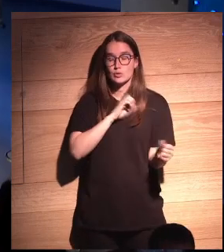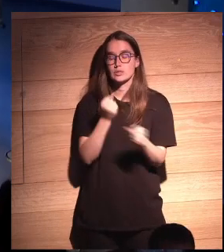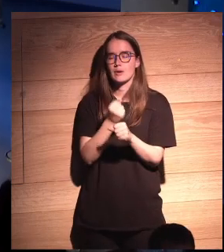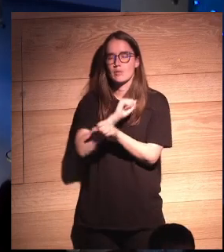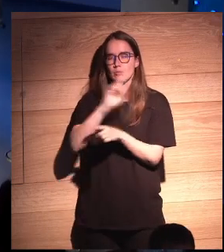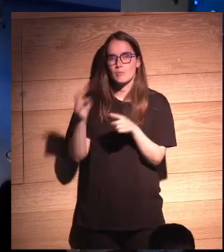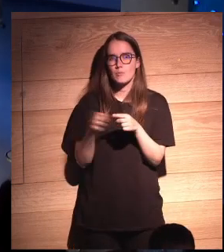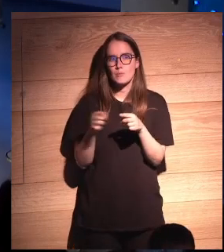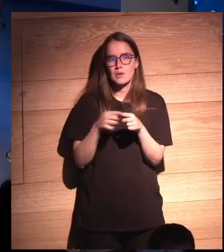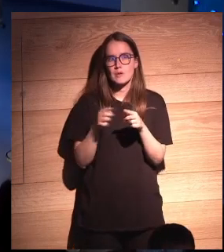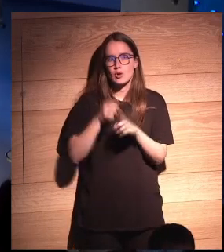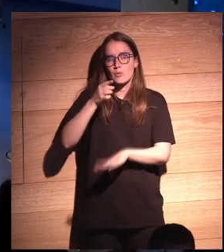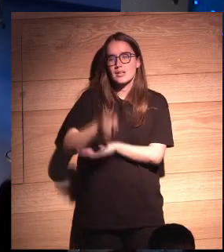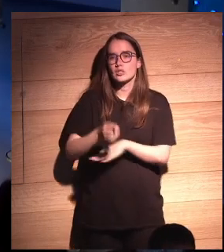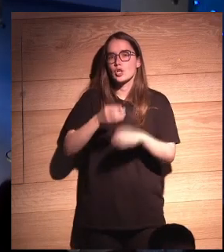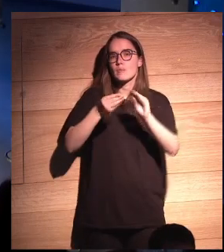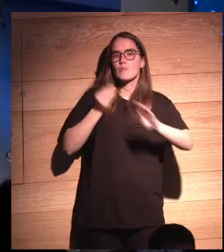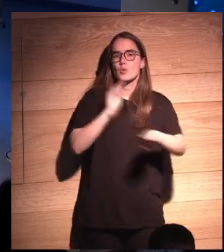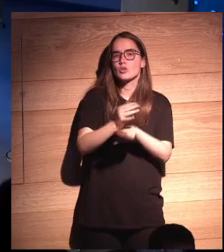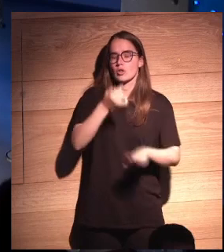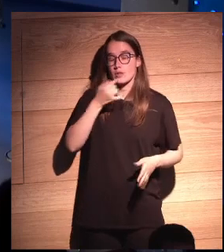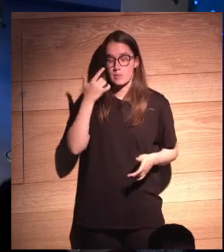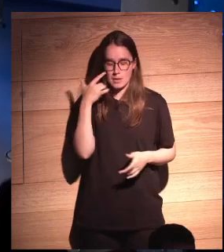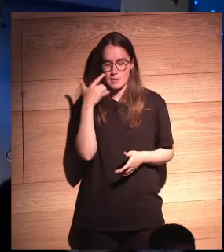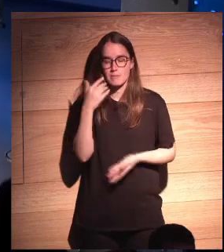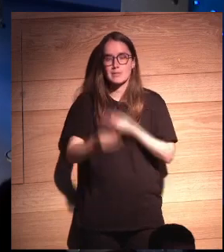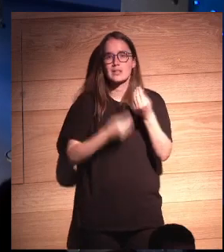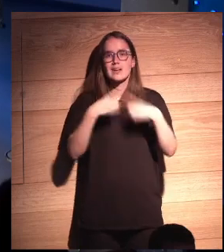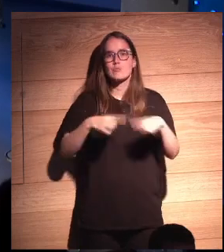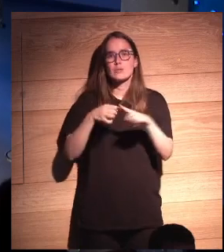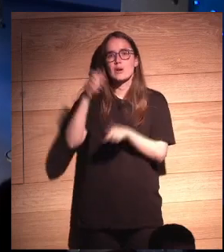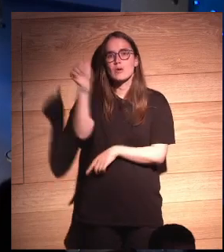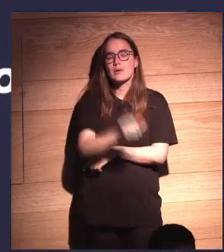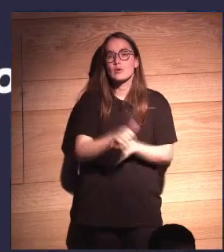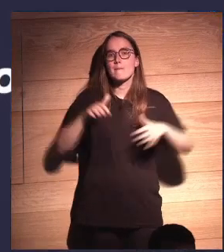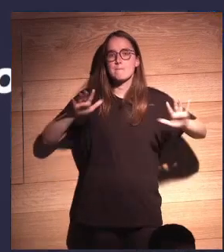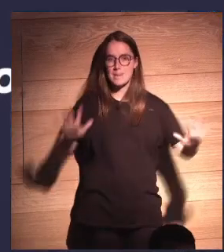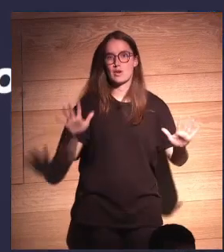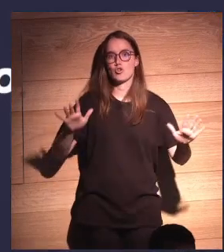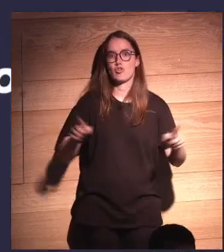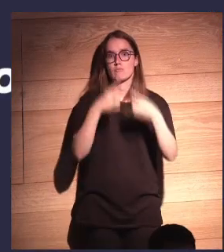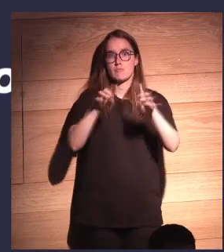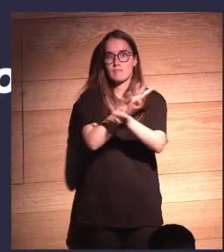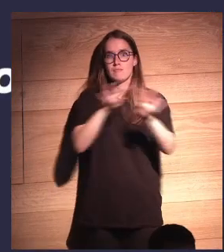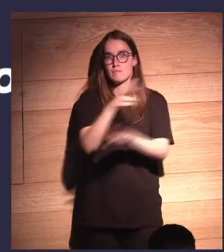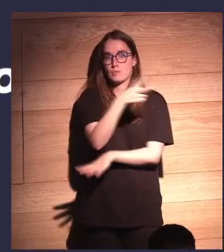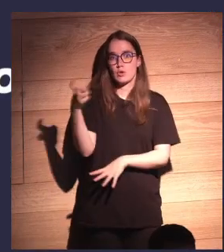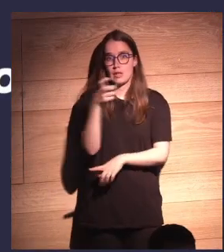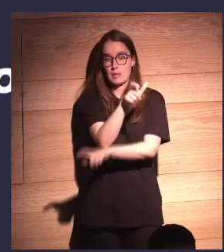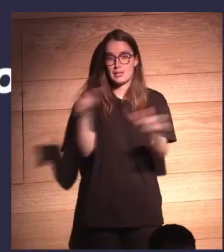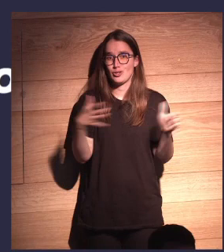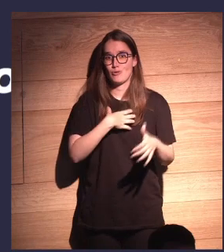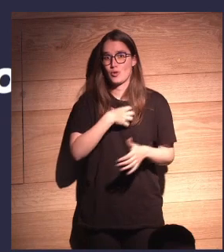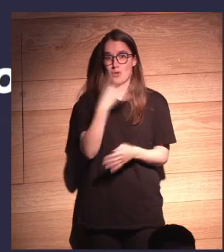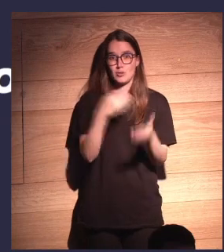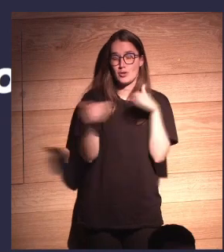que primero nos andamos con un director o el productor, nos dicen, mira, vas a hacer la música para la película, pero no puedes usar una orquesta de 200 piezas y no te puedes gastar